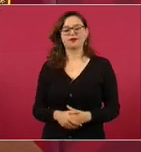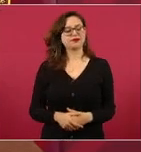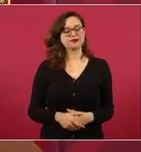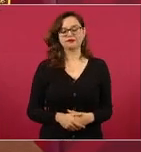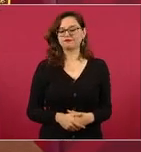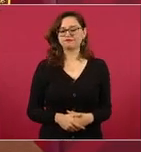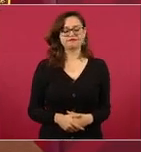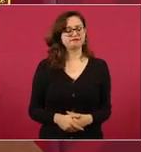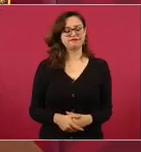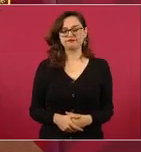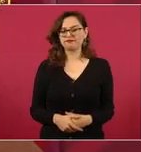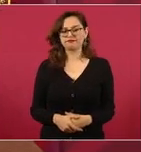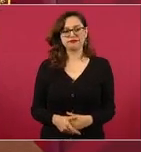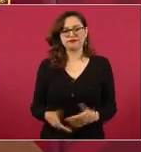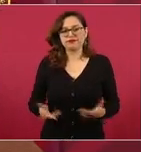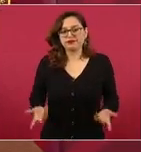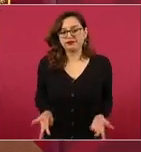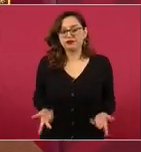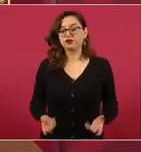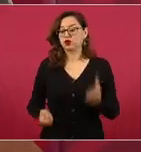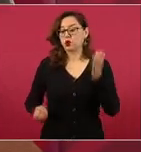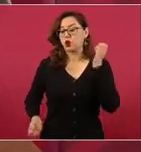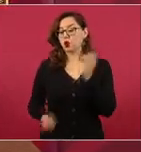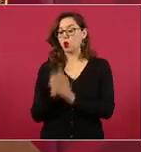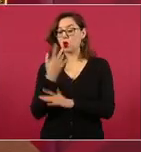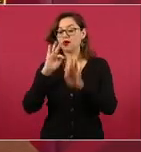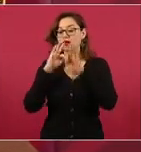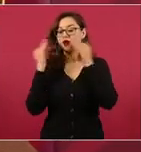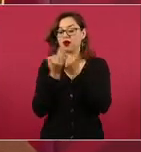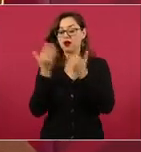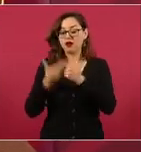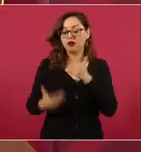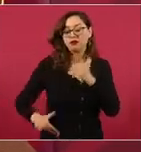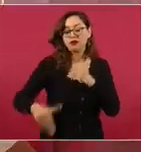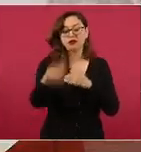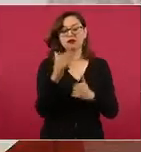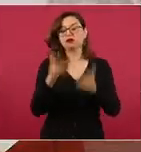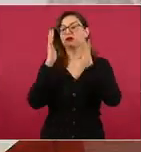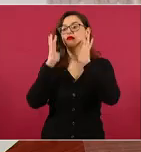No se puede poner vino nuevo en botellas viejas.